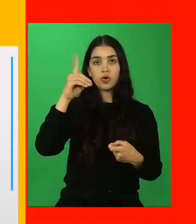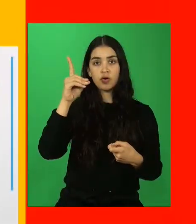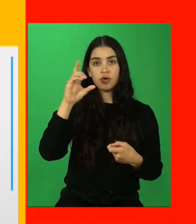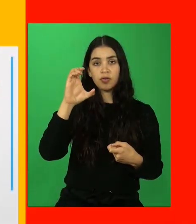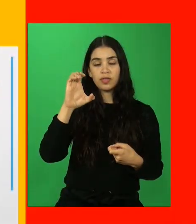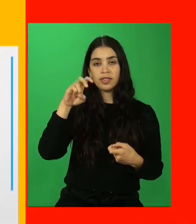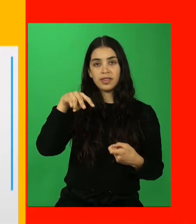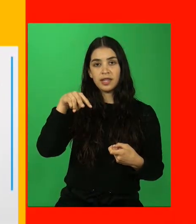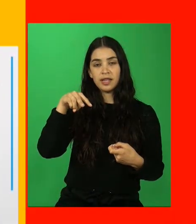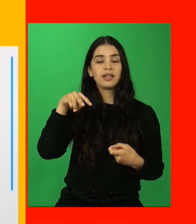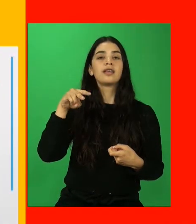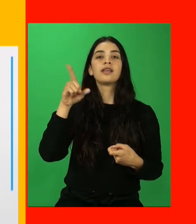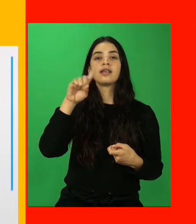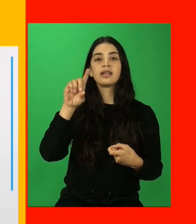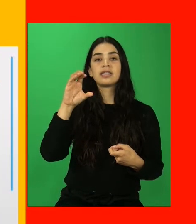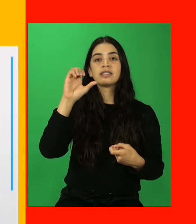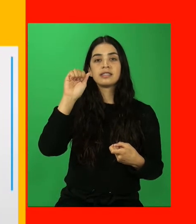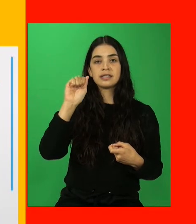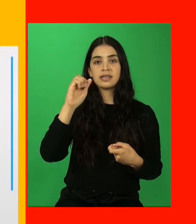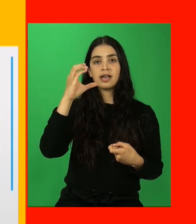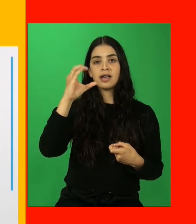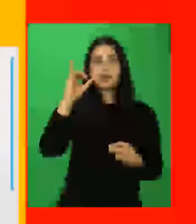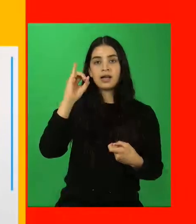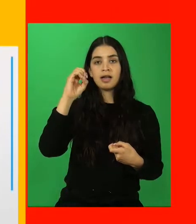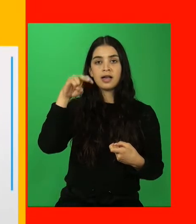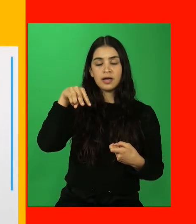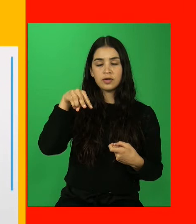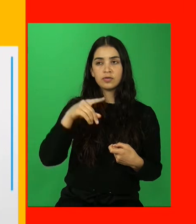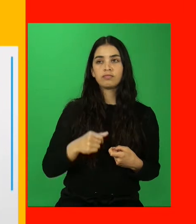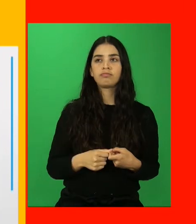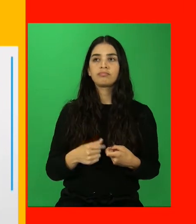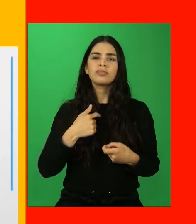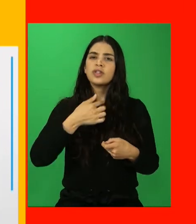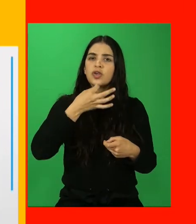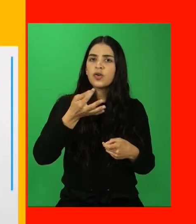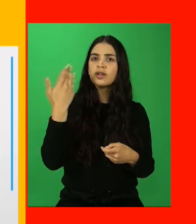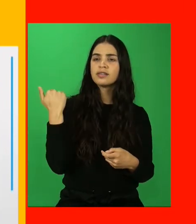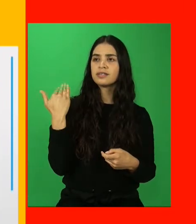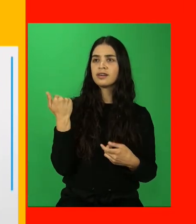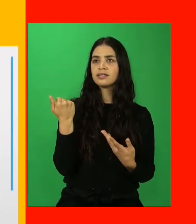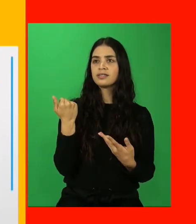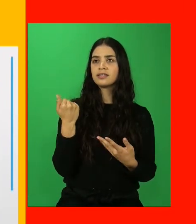Yo les decía recién que había un cuarto